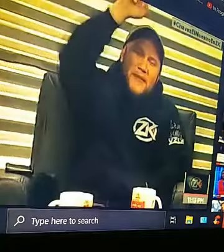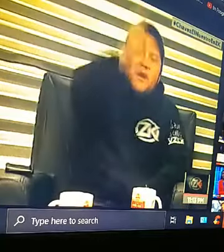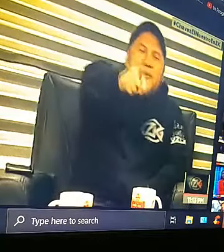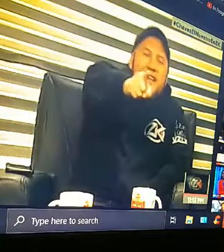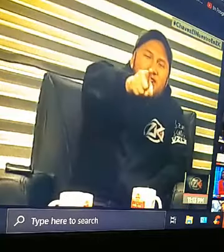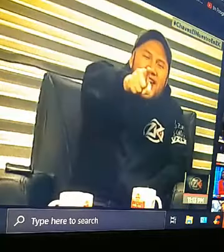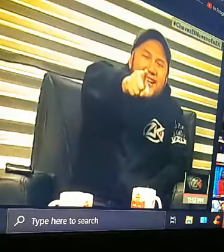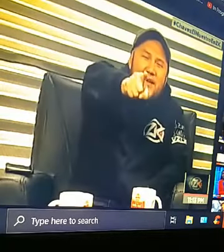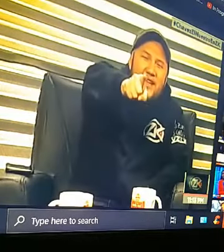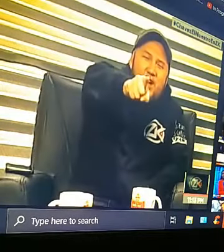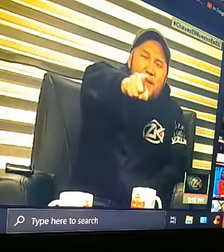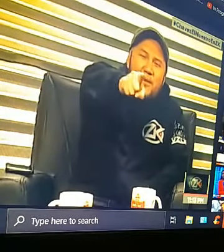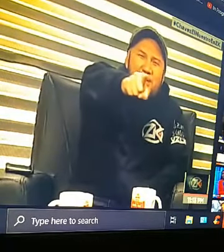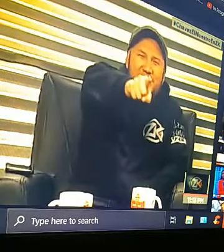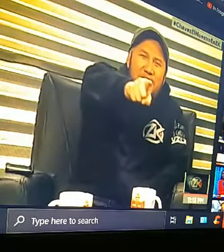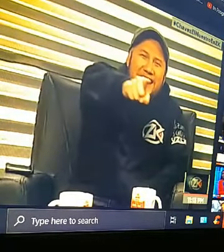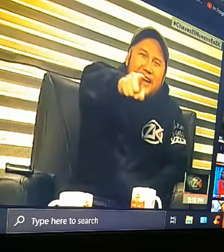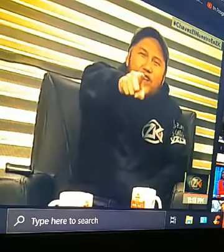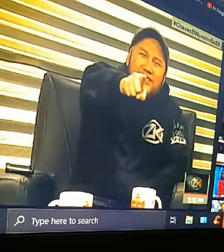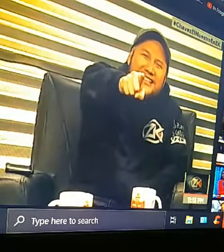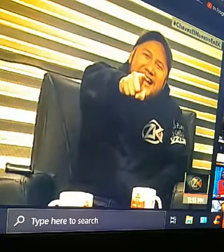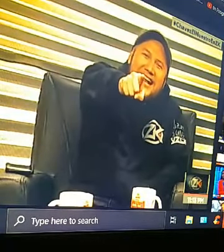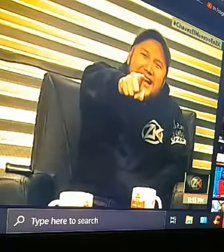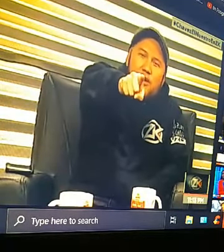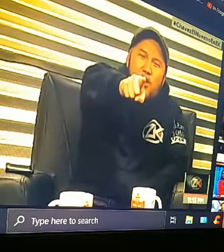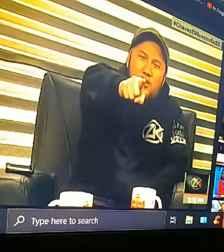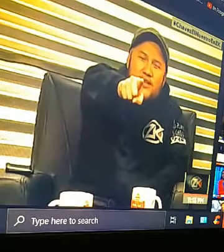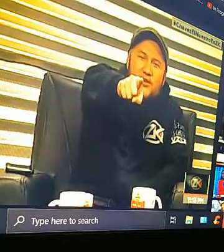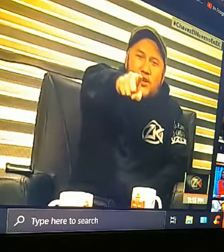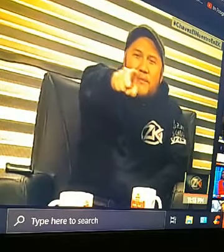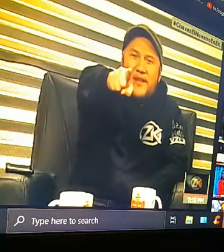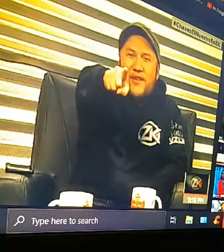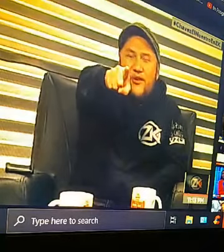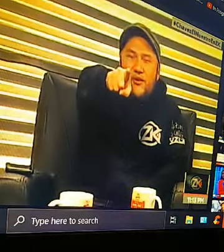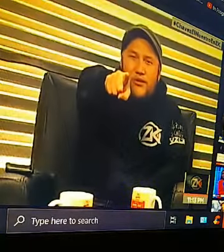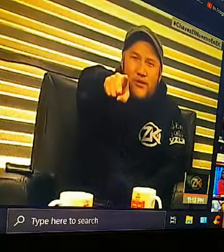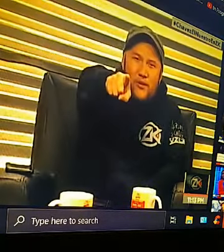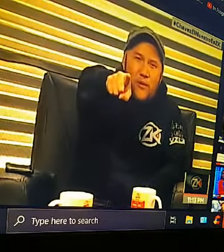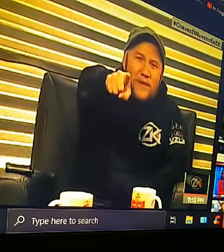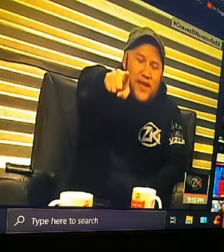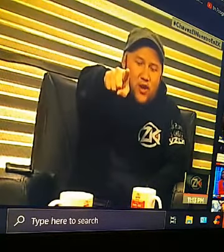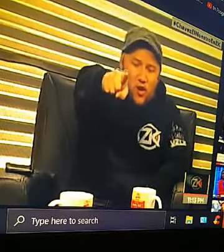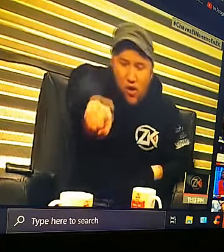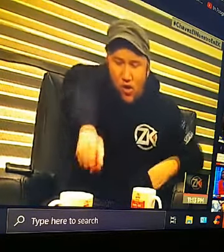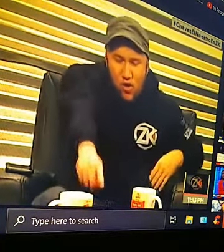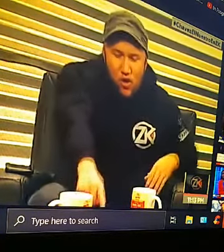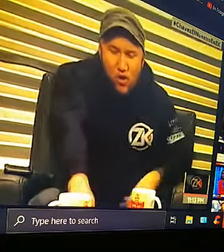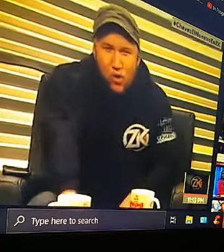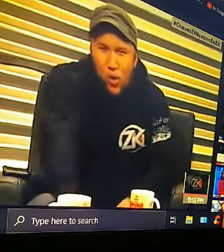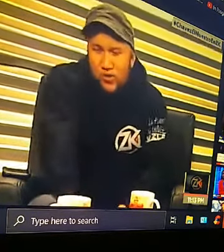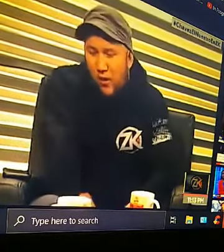Vamos pues con este video a propósito de la cosa en Carabobo. Saluda al compañero